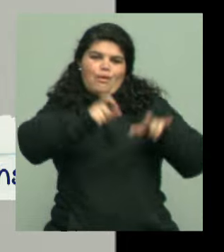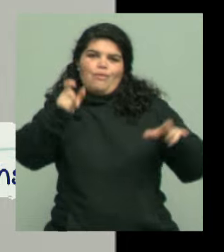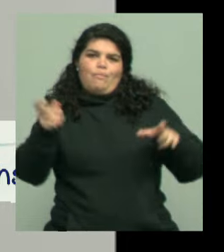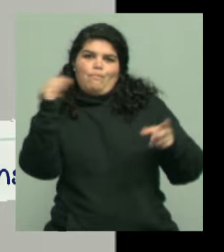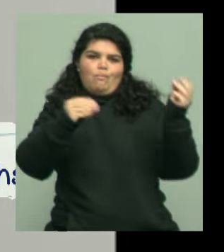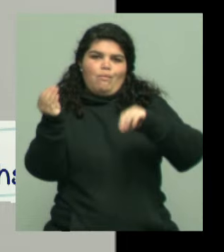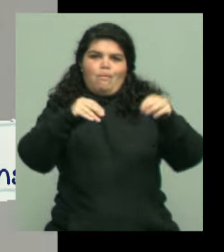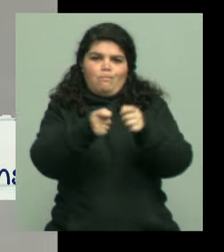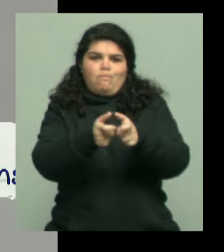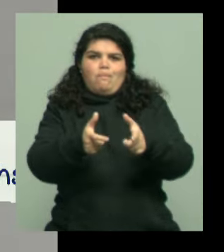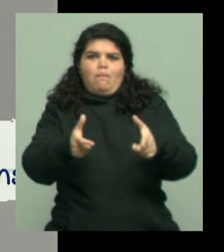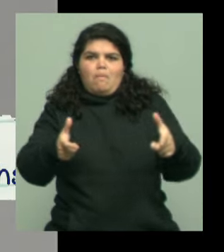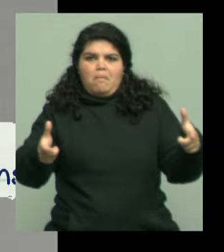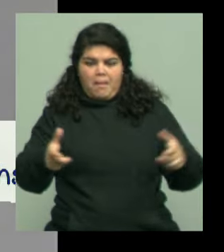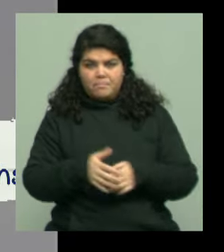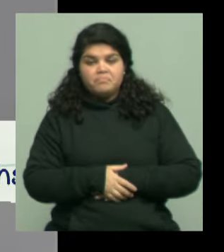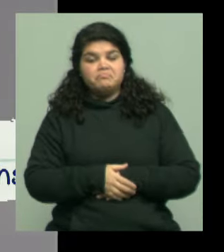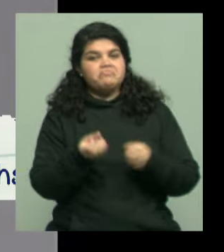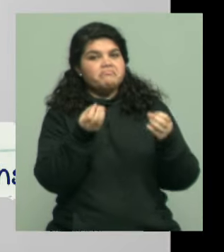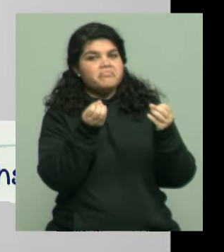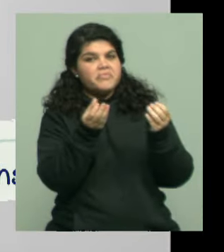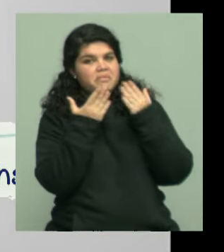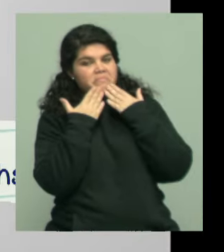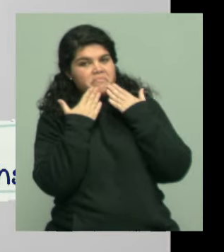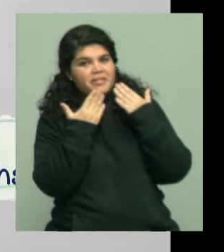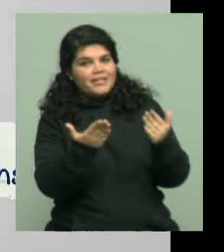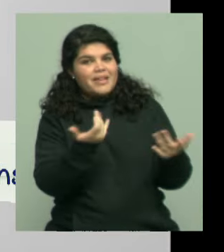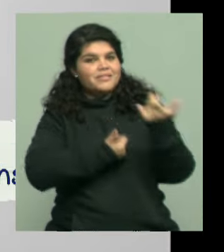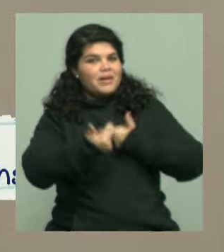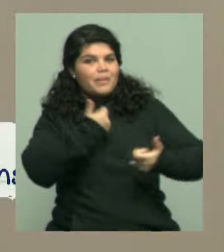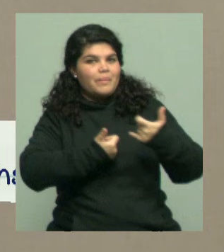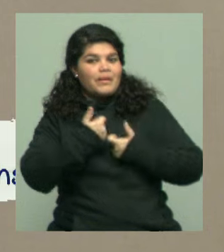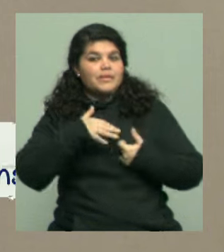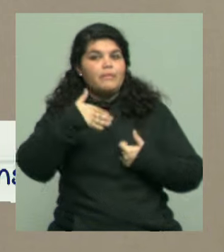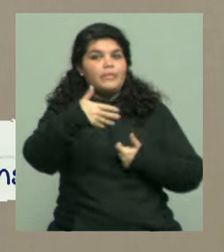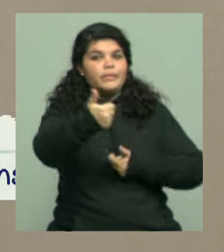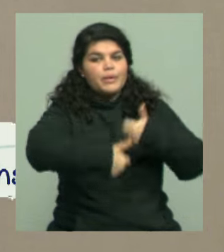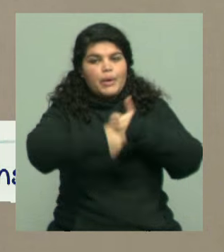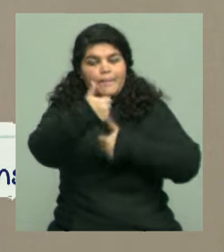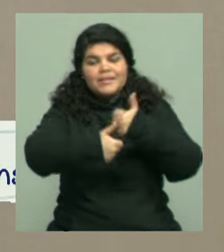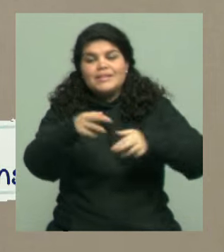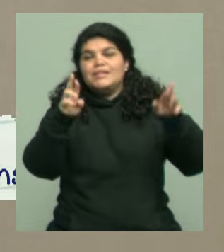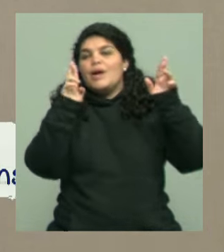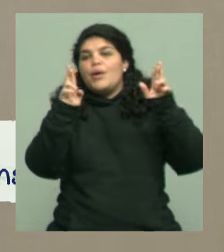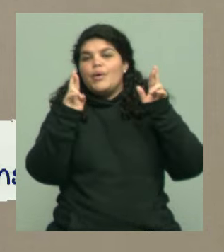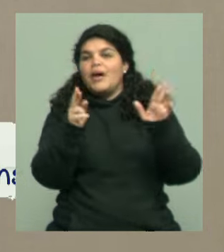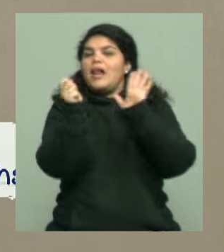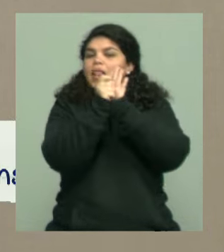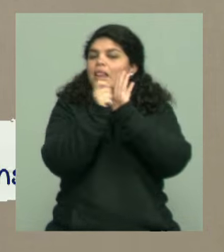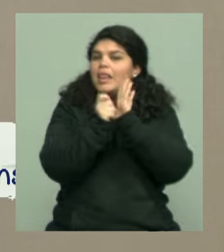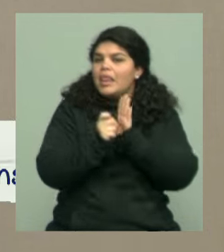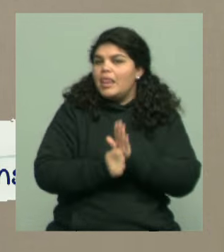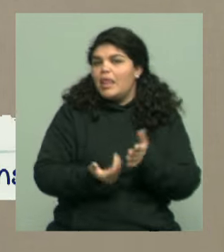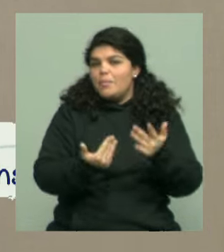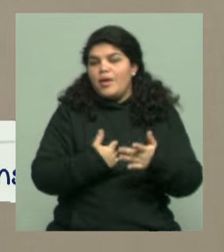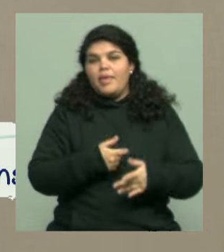nosotros para hablarnos de este torneo que se va a hacer en unos días aquí en la provincia de Mendoza y ojalá se vayan sumando a algunos más, no solamente